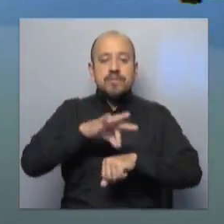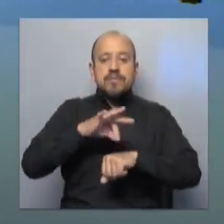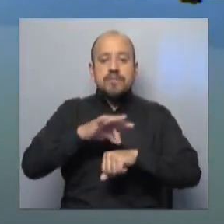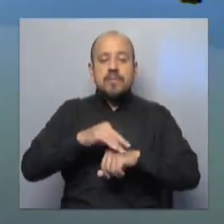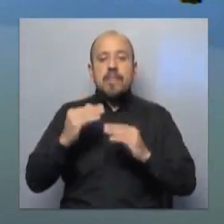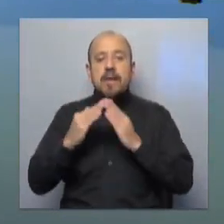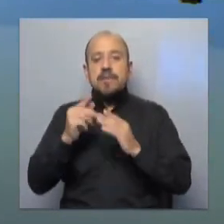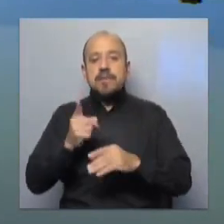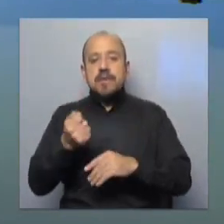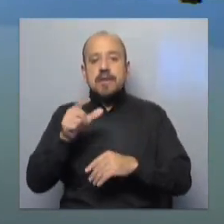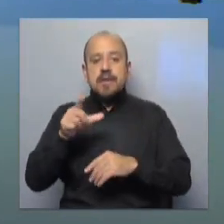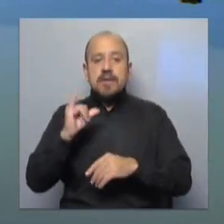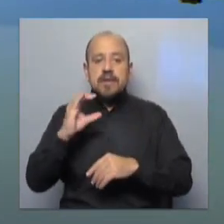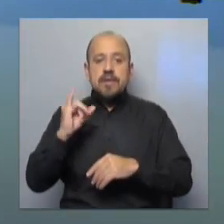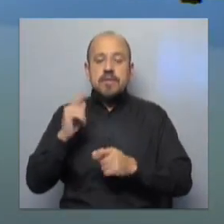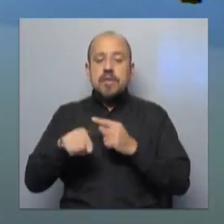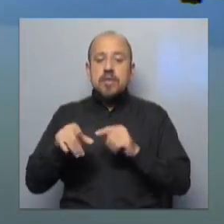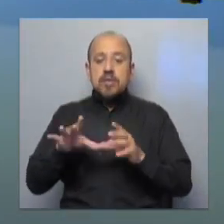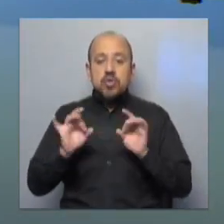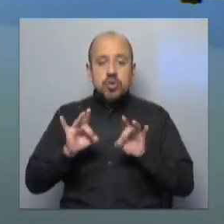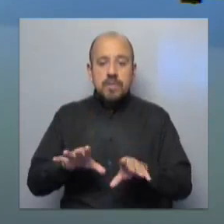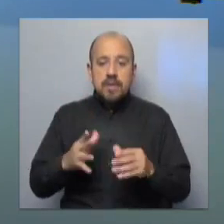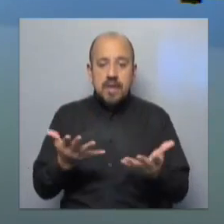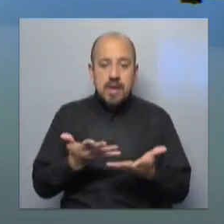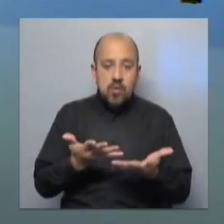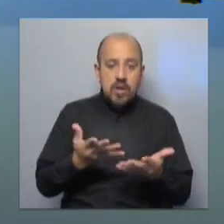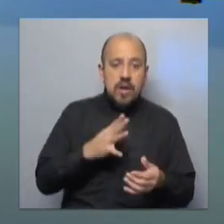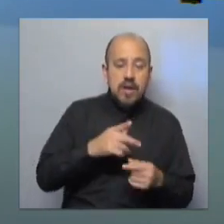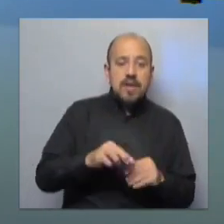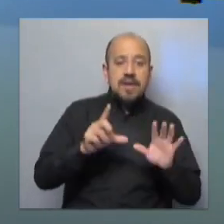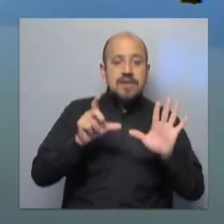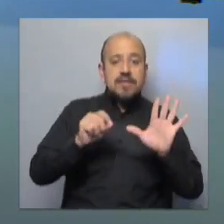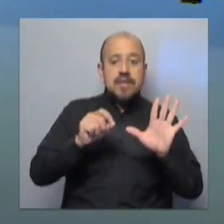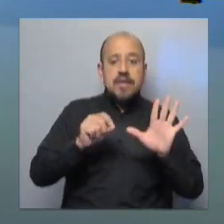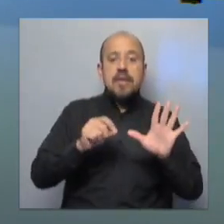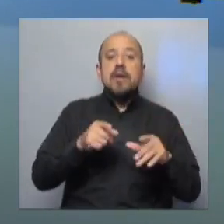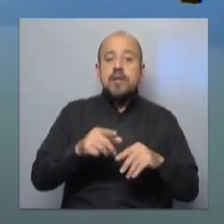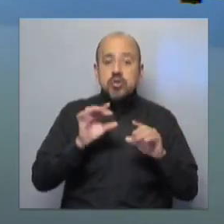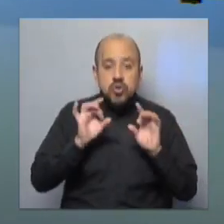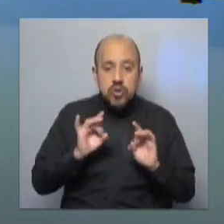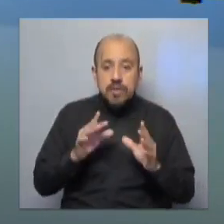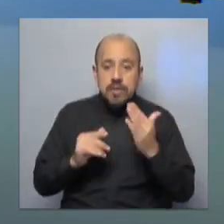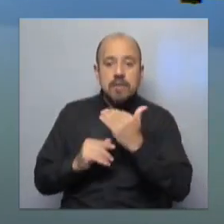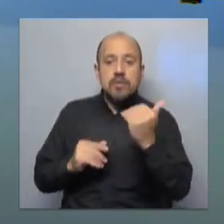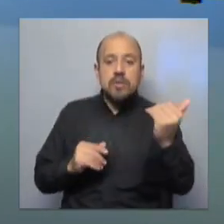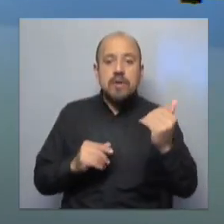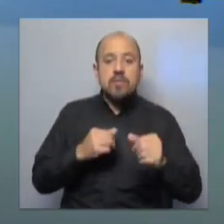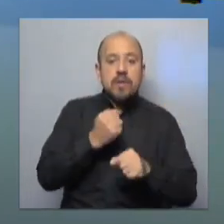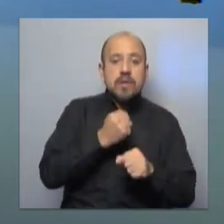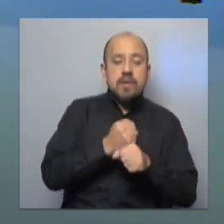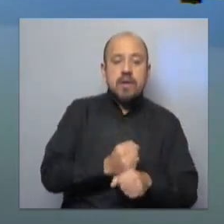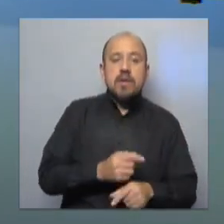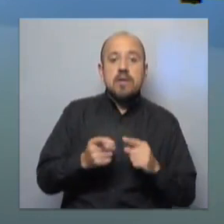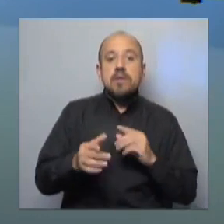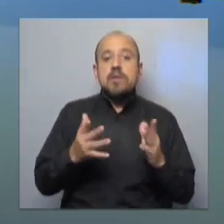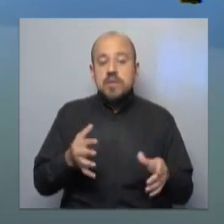casa de galicia actualmente son sólo 60 las contratadas por las 5 mutualistas que se comprometieron a